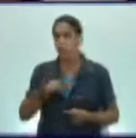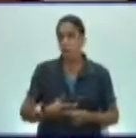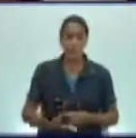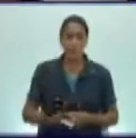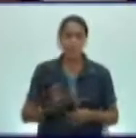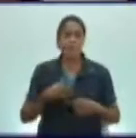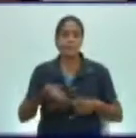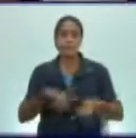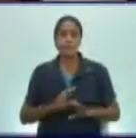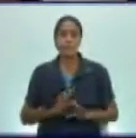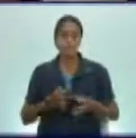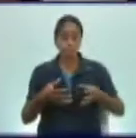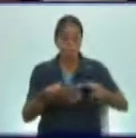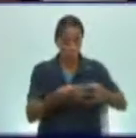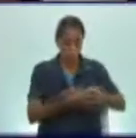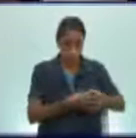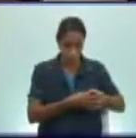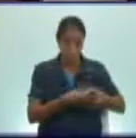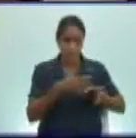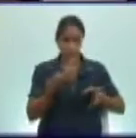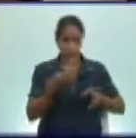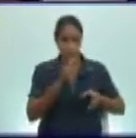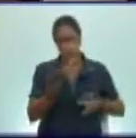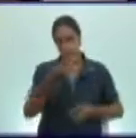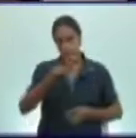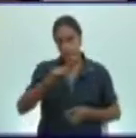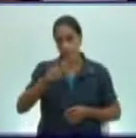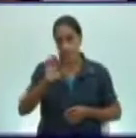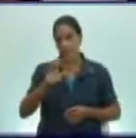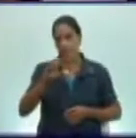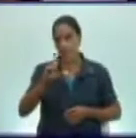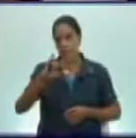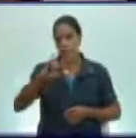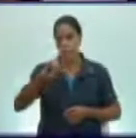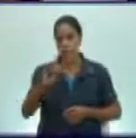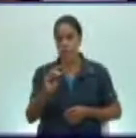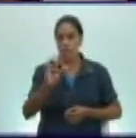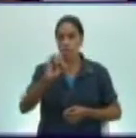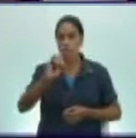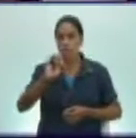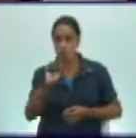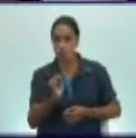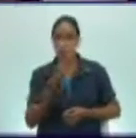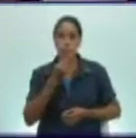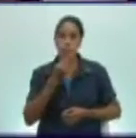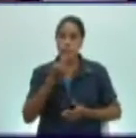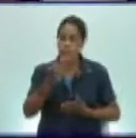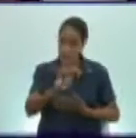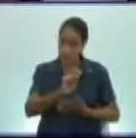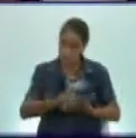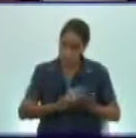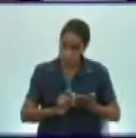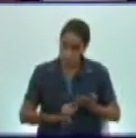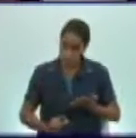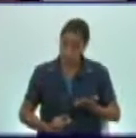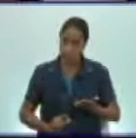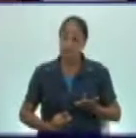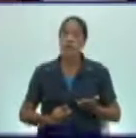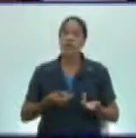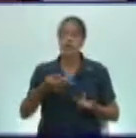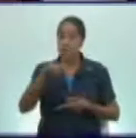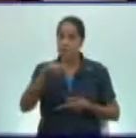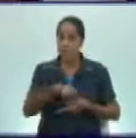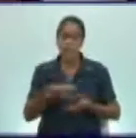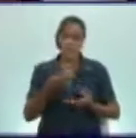pertenecen a este grupo, a los anélidos. Y es vital que ustedes puedan copiar cuáles son los representantes de